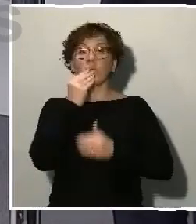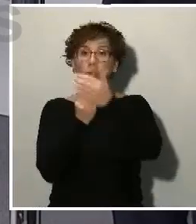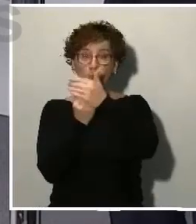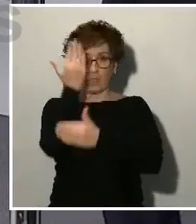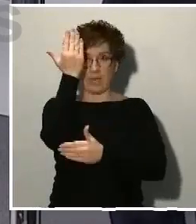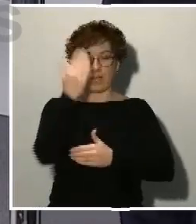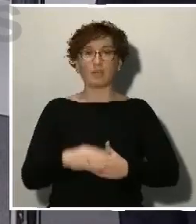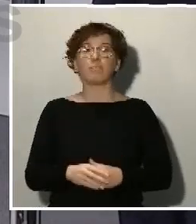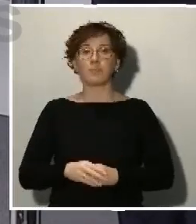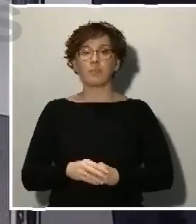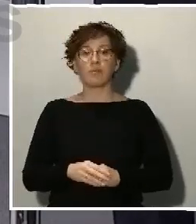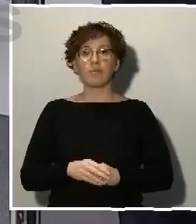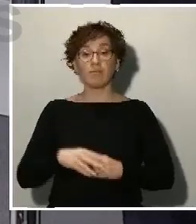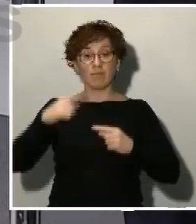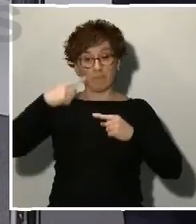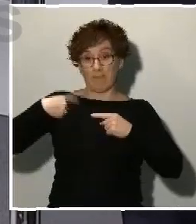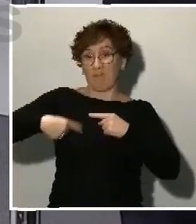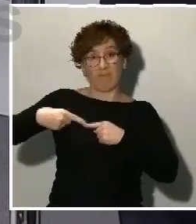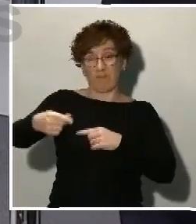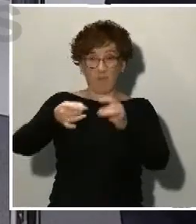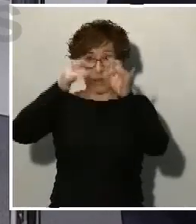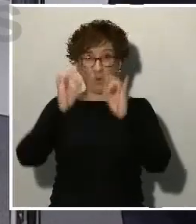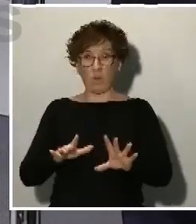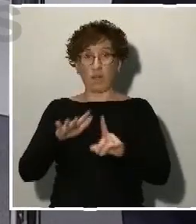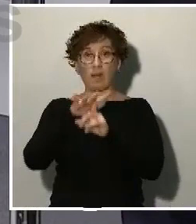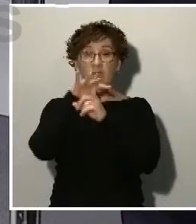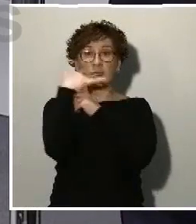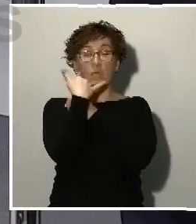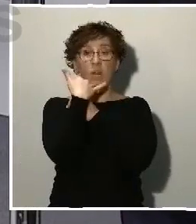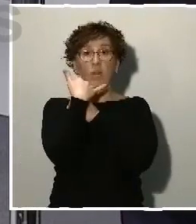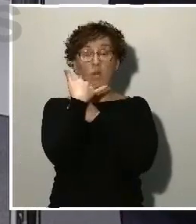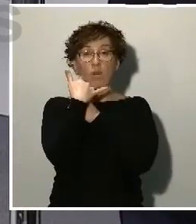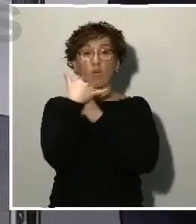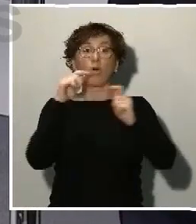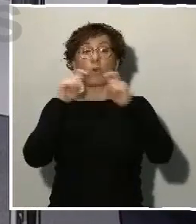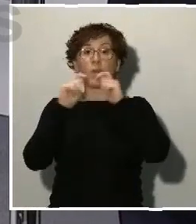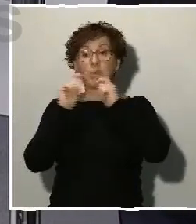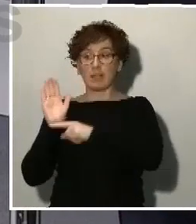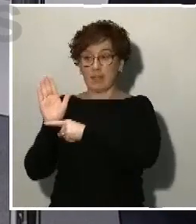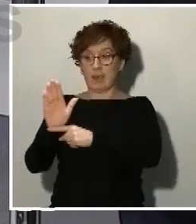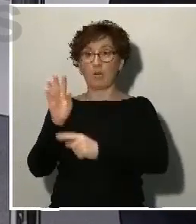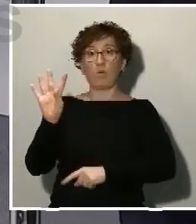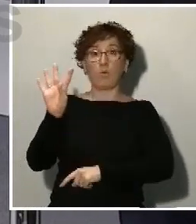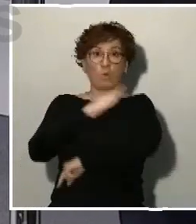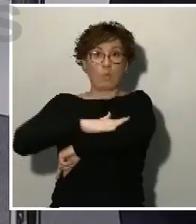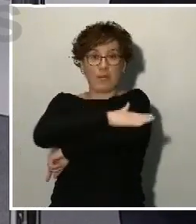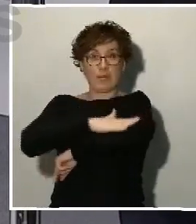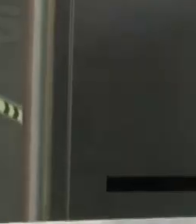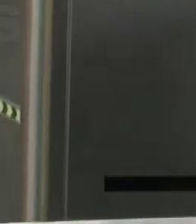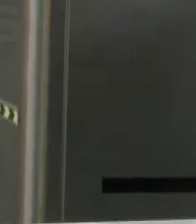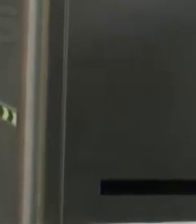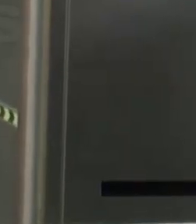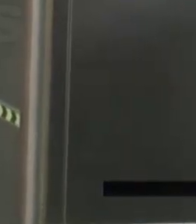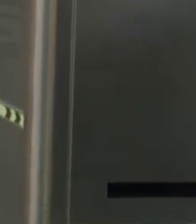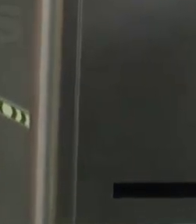rueda de prensa, donde también ha estado acompañado por varios altos dirigentes, como el jefe del Estado Mayor de la Defensa, que ha señalado que